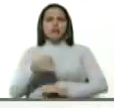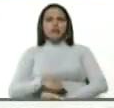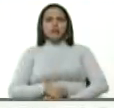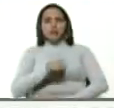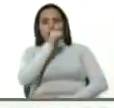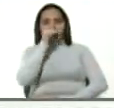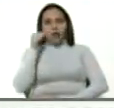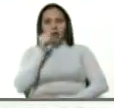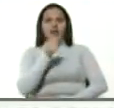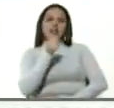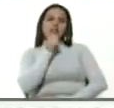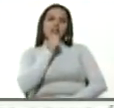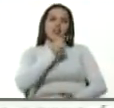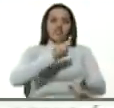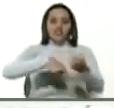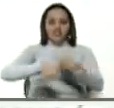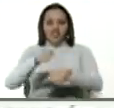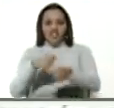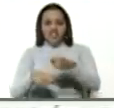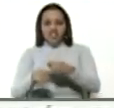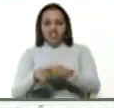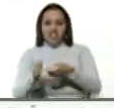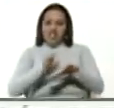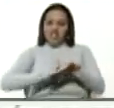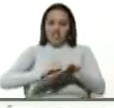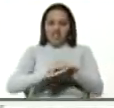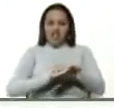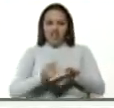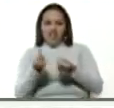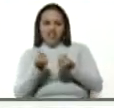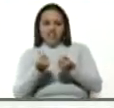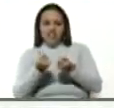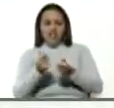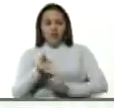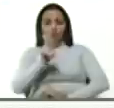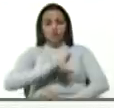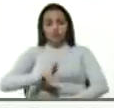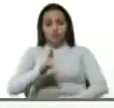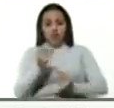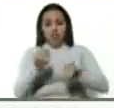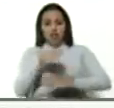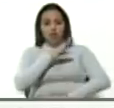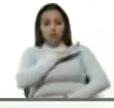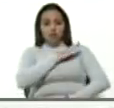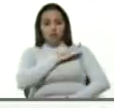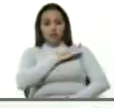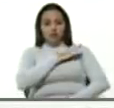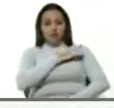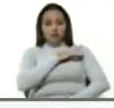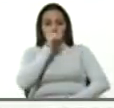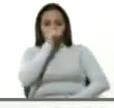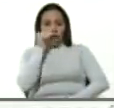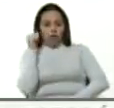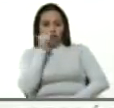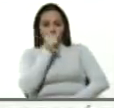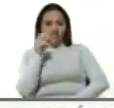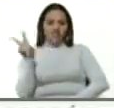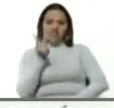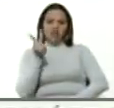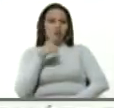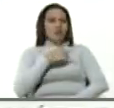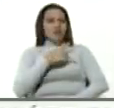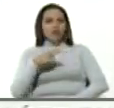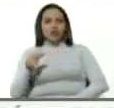los que distribuyen, los que lavan el dinero, los que legitiman capital con la droga? Venezuela no.